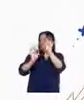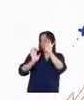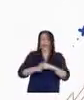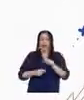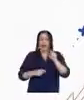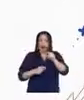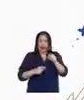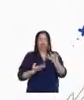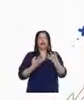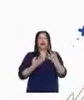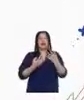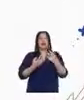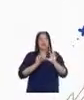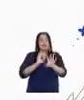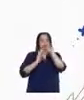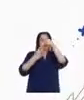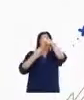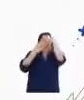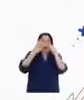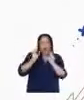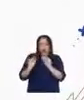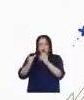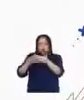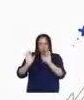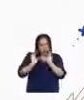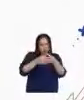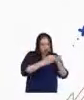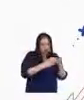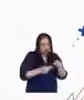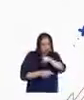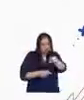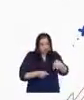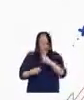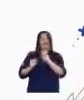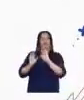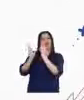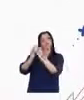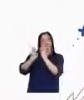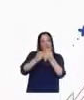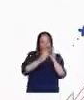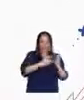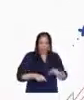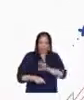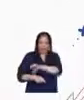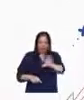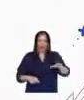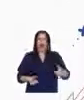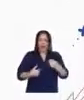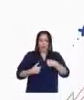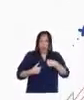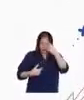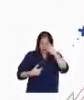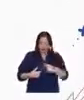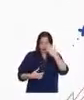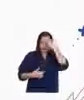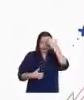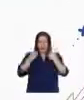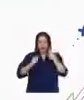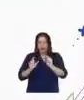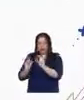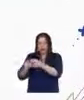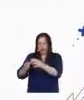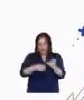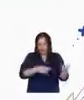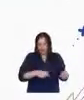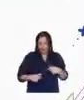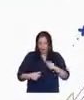Identificó cuatro grupos de personas a las que llamó familias. Según él, una vez que sabes a qué familia perteneces, puedes